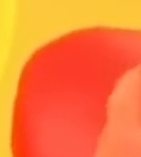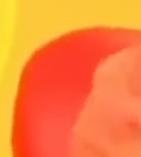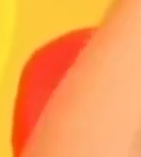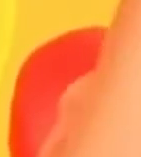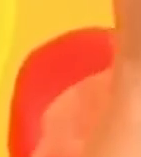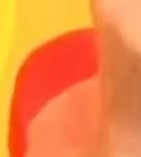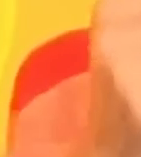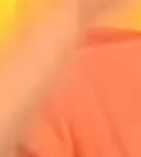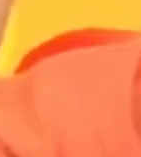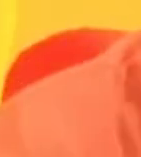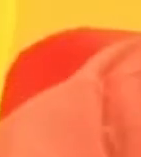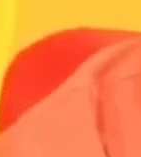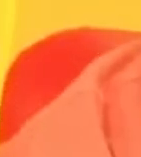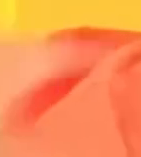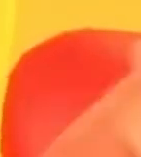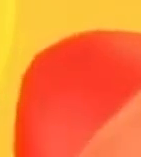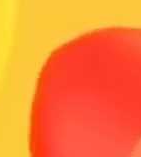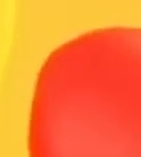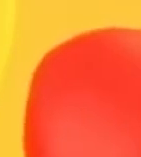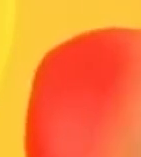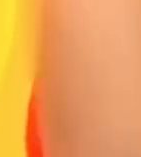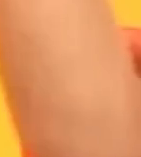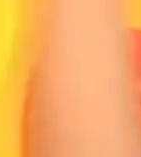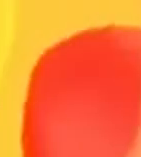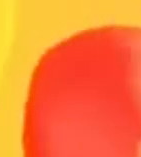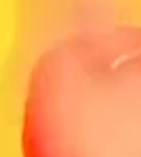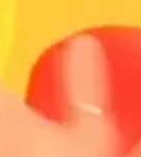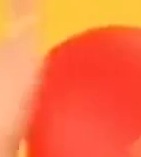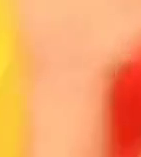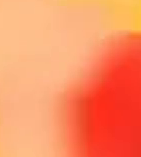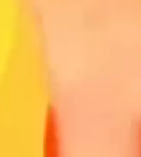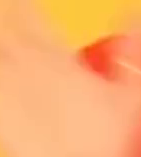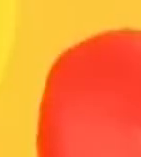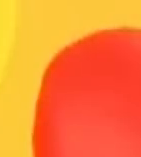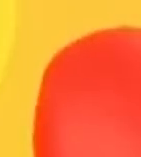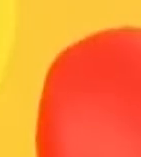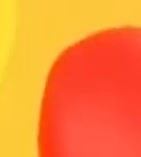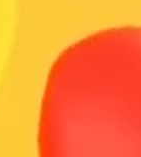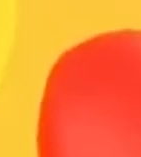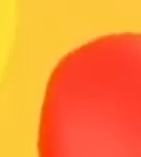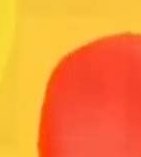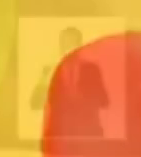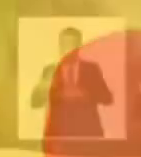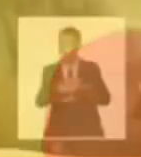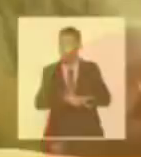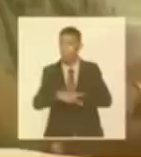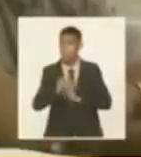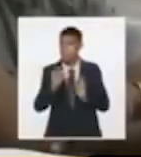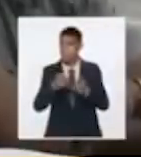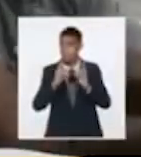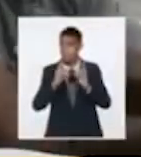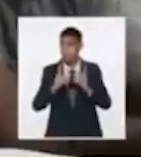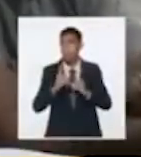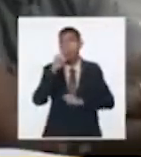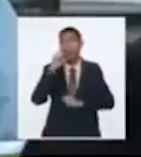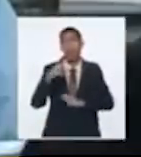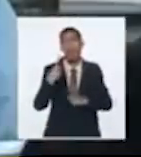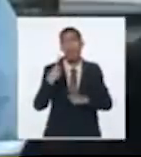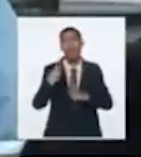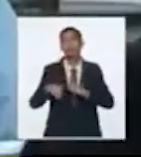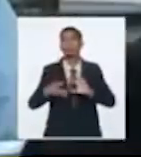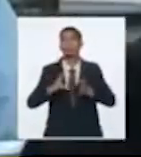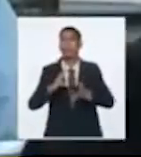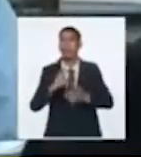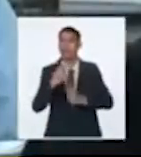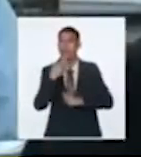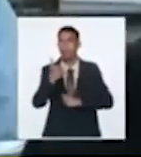Cuba es un estado fallido. Y ellos lo ratifican aquí. Mira aquí, mira, mira. Otros servicios con los